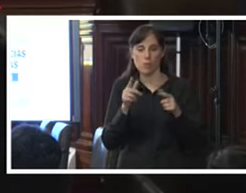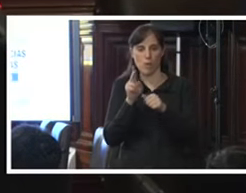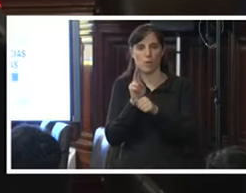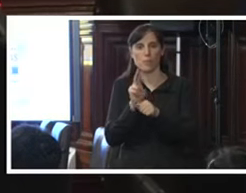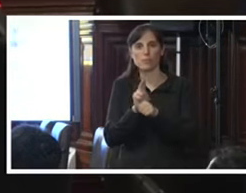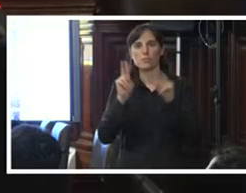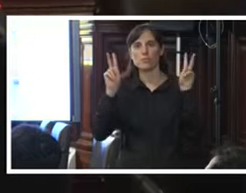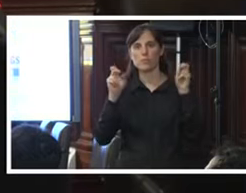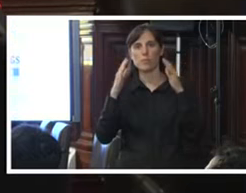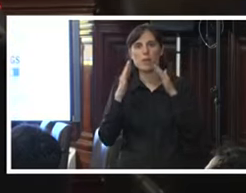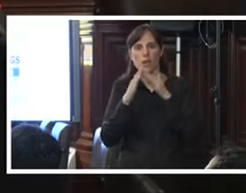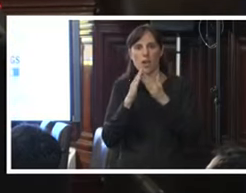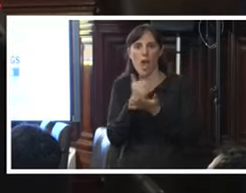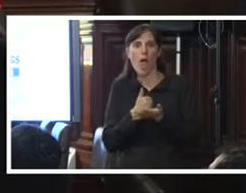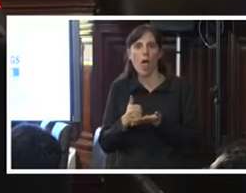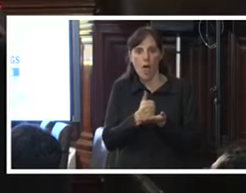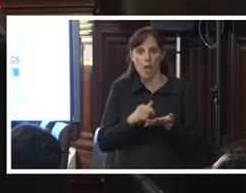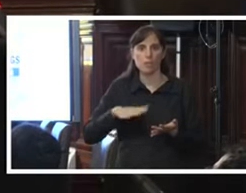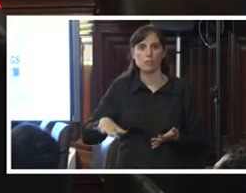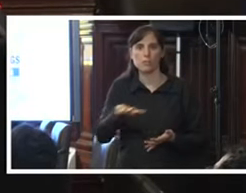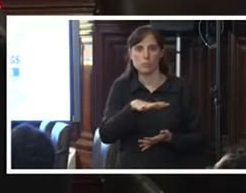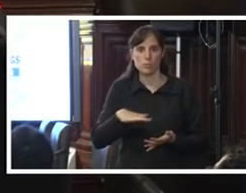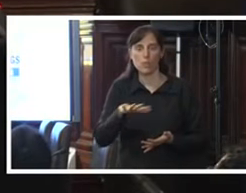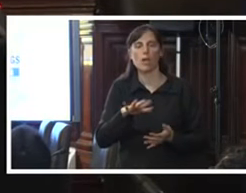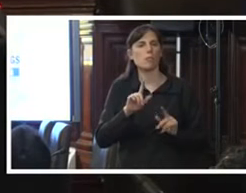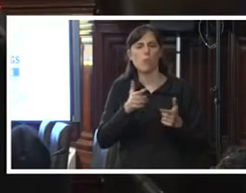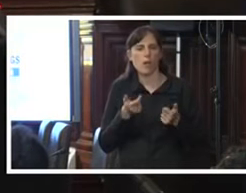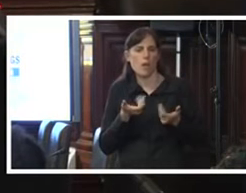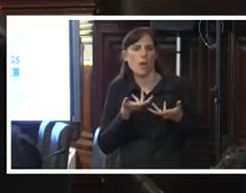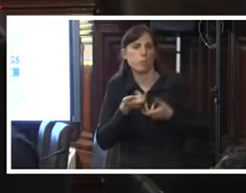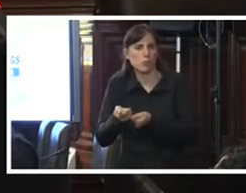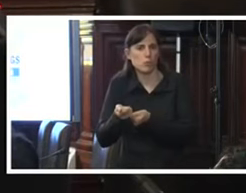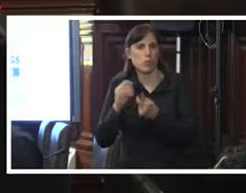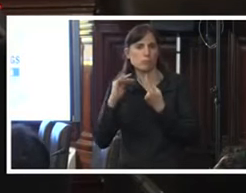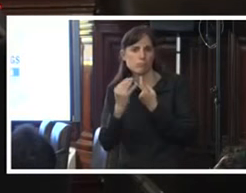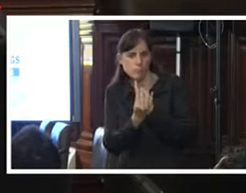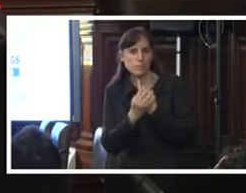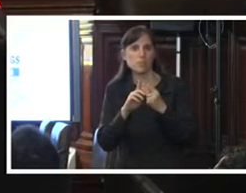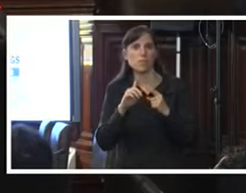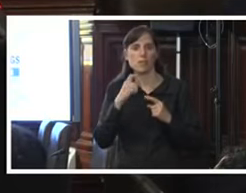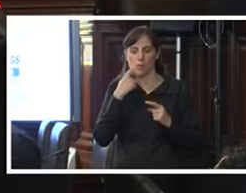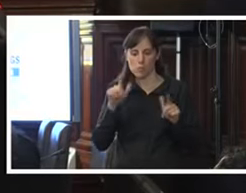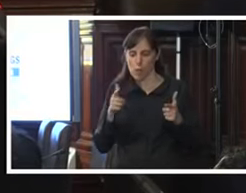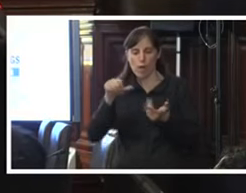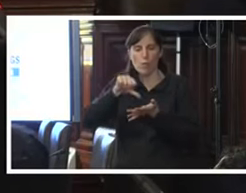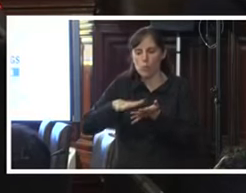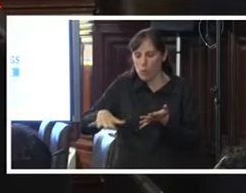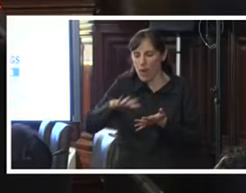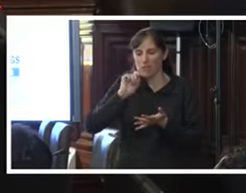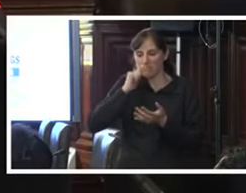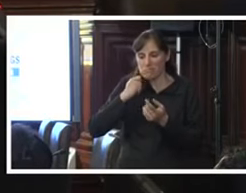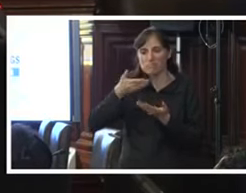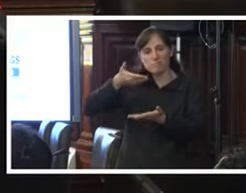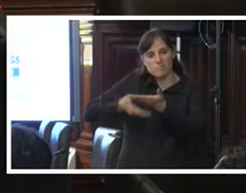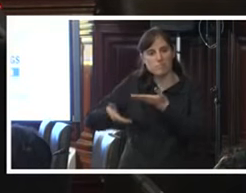vivienda el aislamiento social la habilidad en redes de apoyo y cuido la carencia de espacios seguros de socialización la